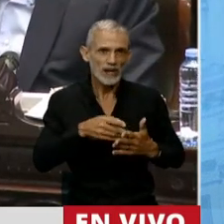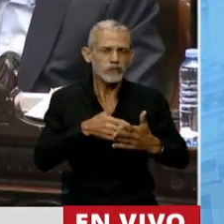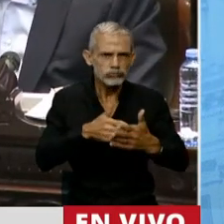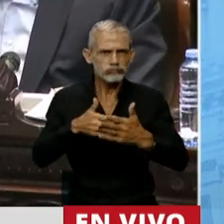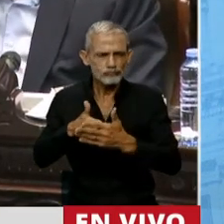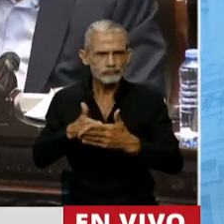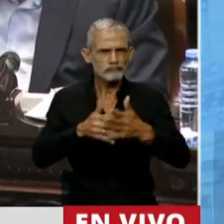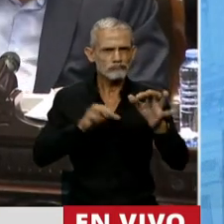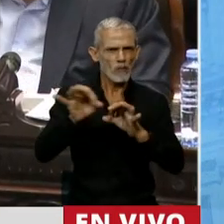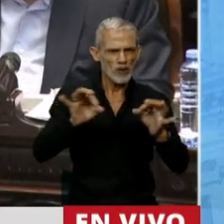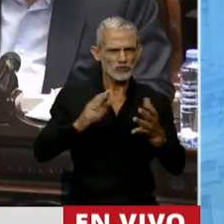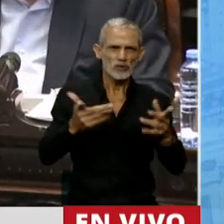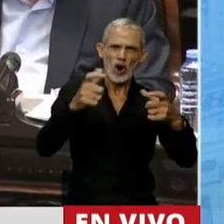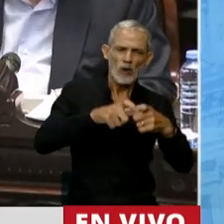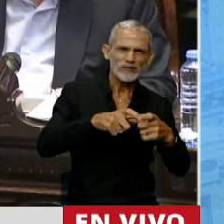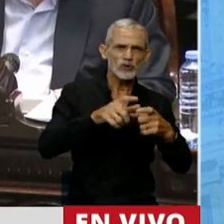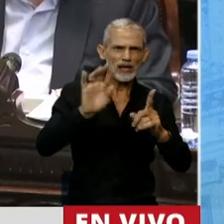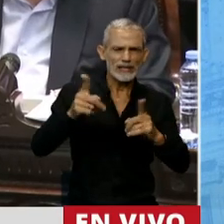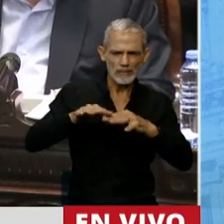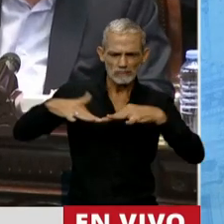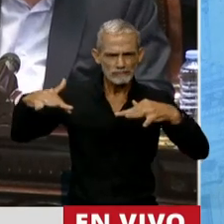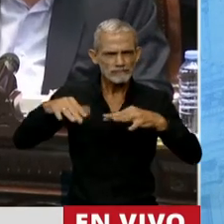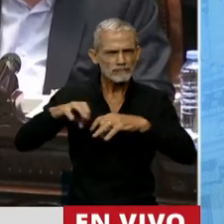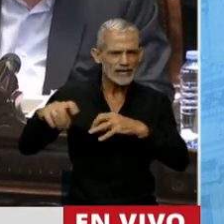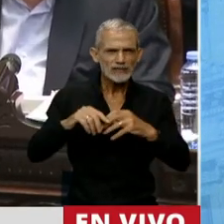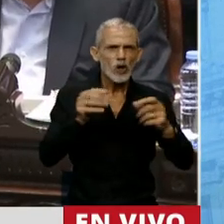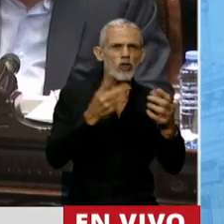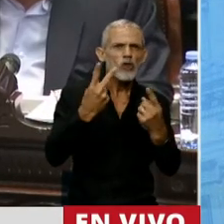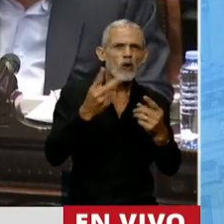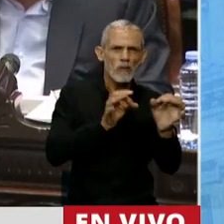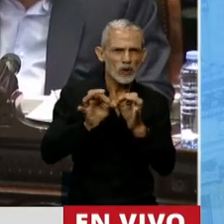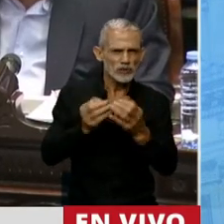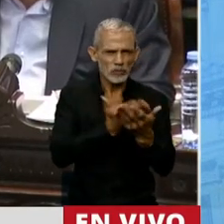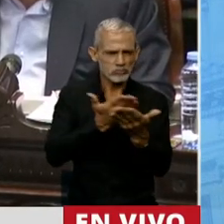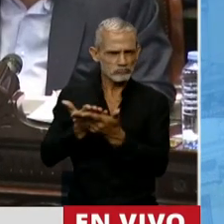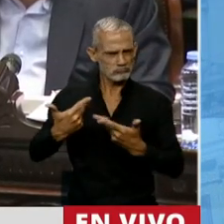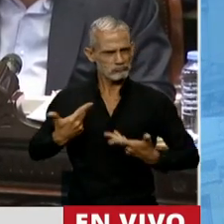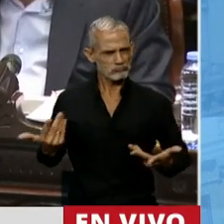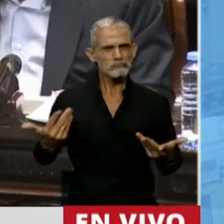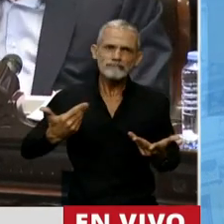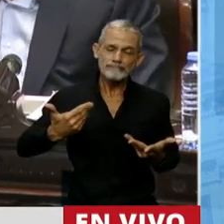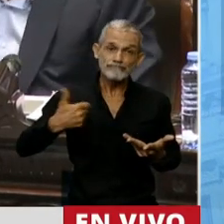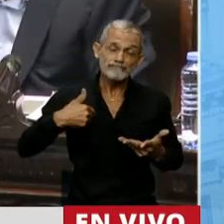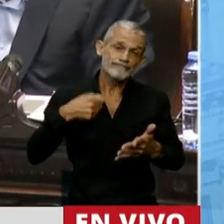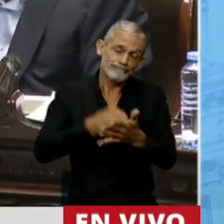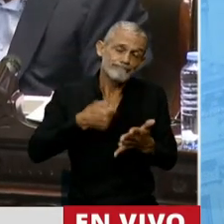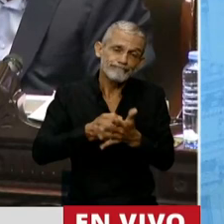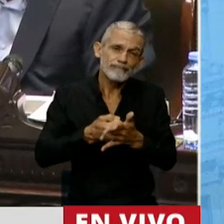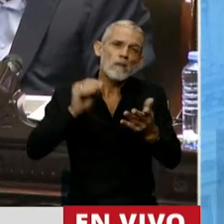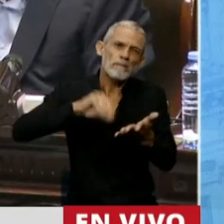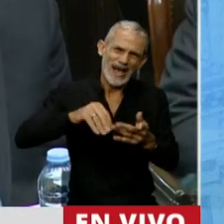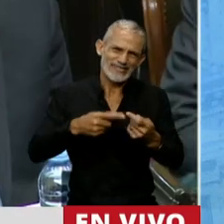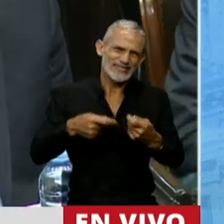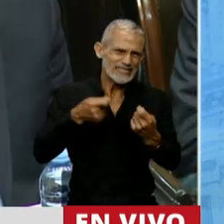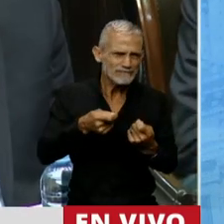muchas oportunidades, tanto en comisión como en este recinto, de los dos proyectos de ley. Por ende, me permito insistir en